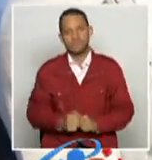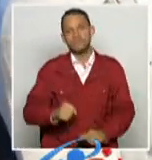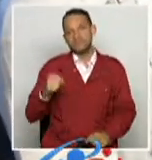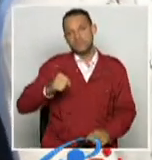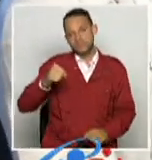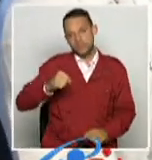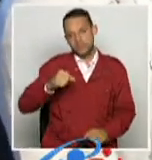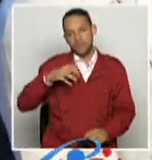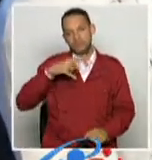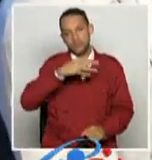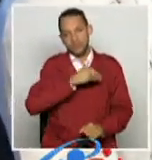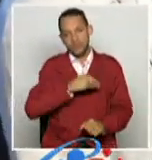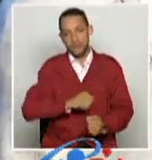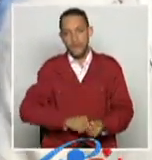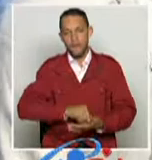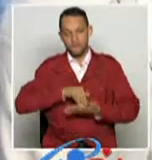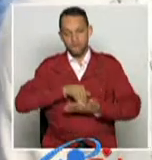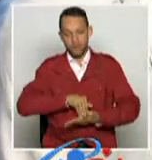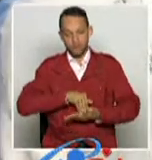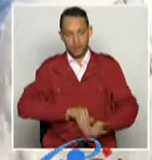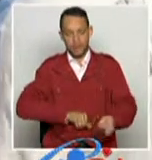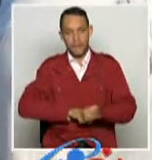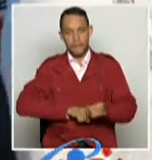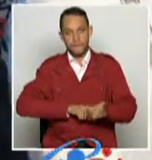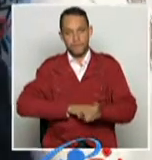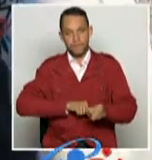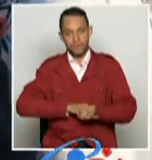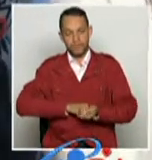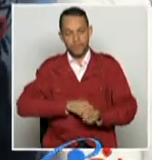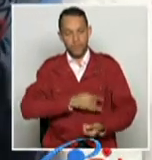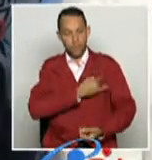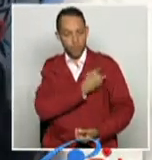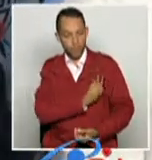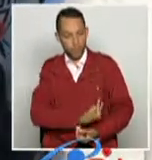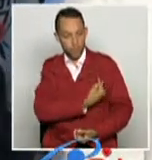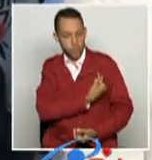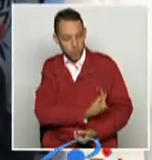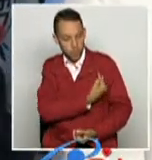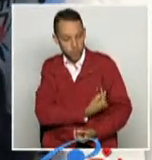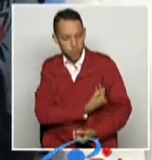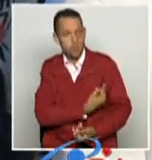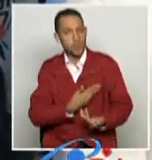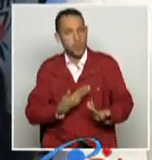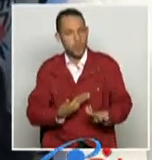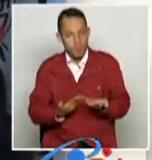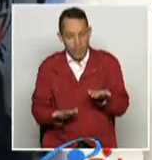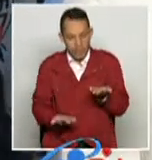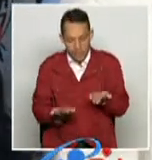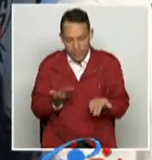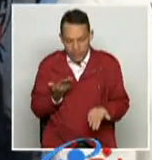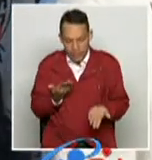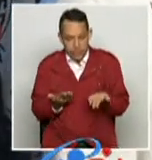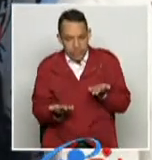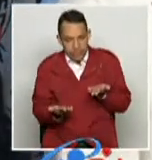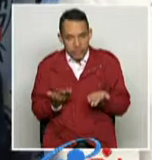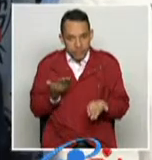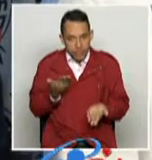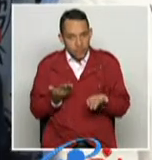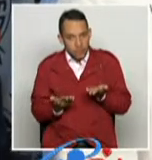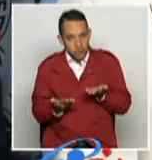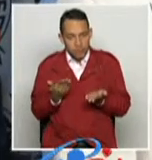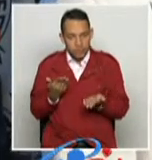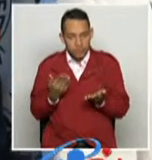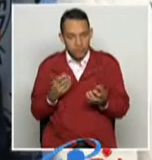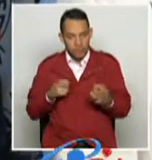aquí? Estamos estabilizando los flujos de energía yang a través de los meridianos que generan la